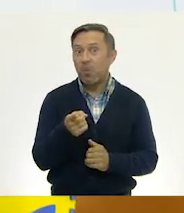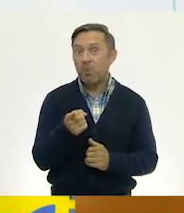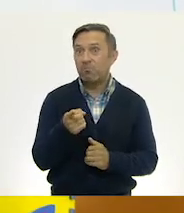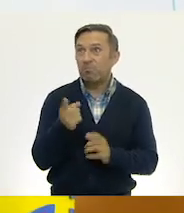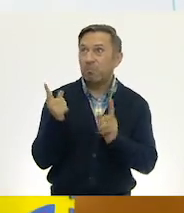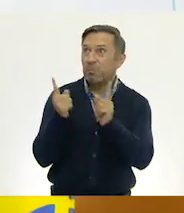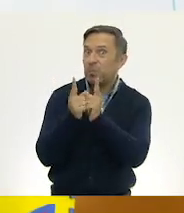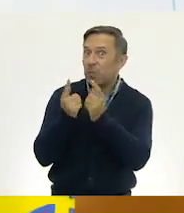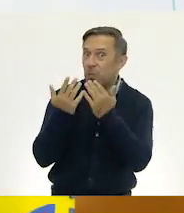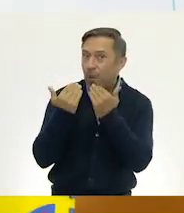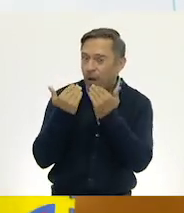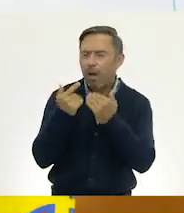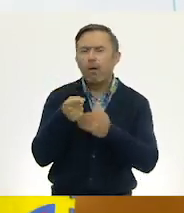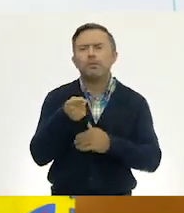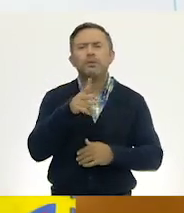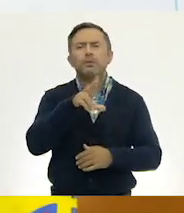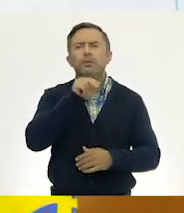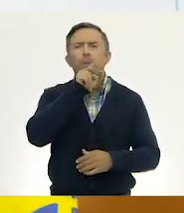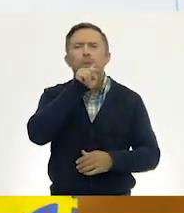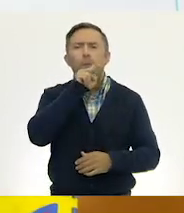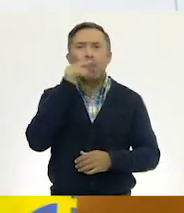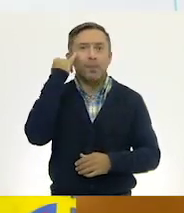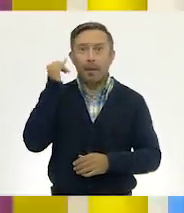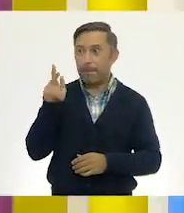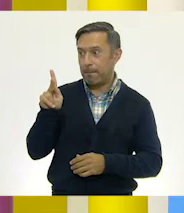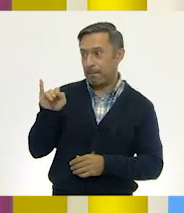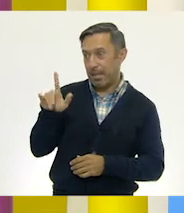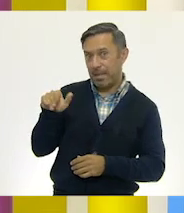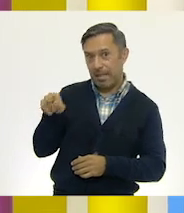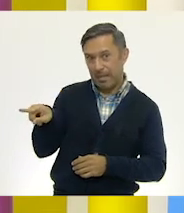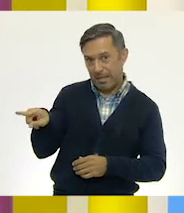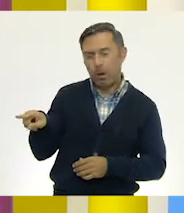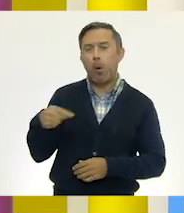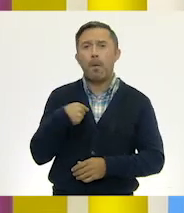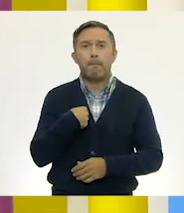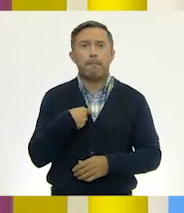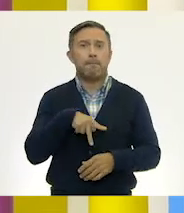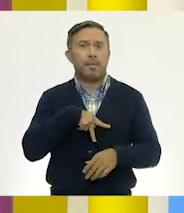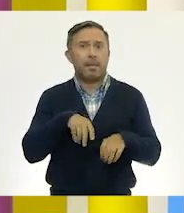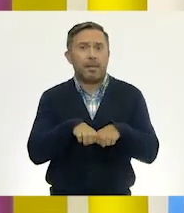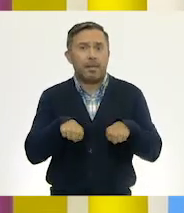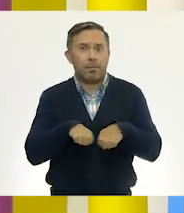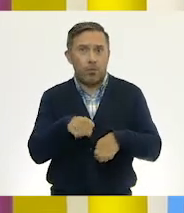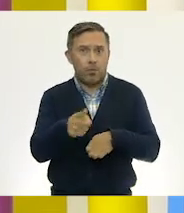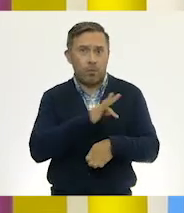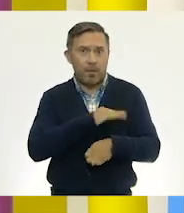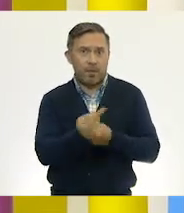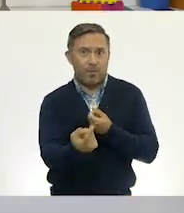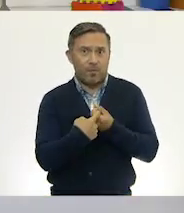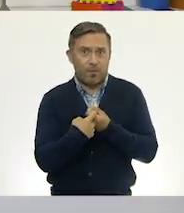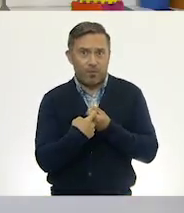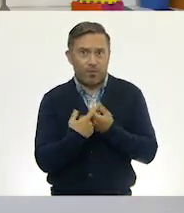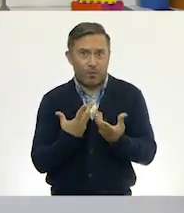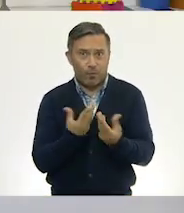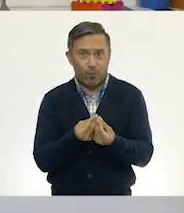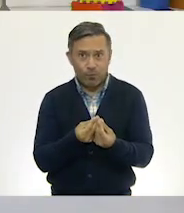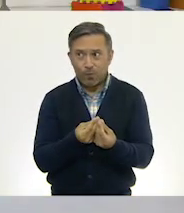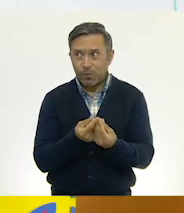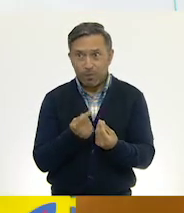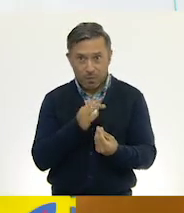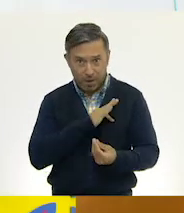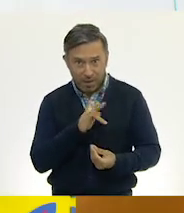de algún equipo, pueden ser parte del equipo de Pili o pueden ser parte de mi equipo. ¿Qué les parece? ¡Qué buena idea! ¡Claro! Entonces